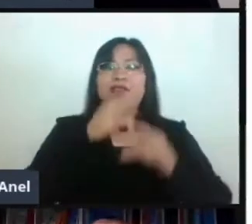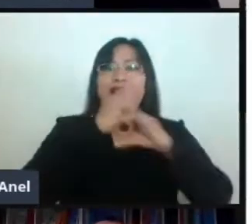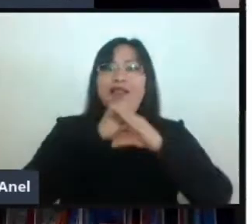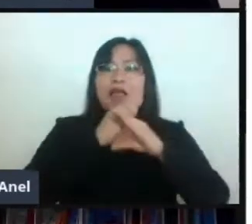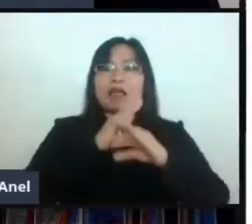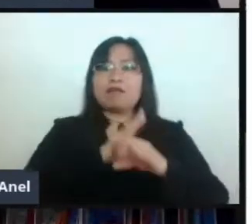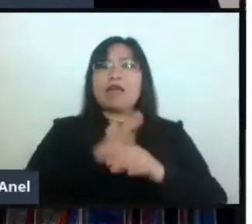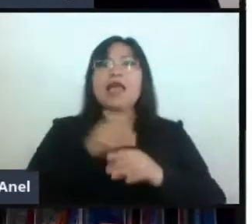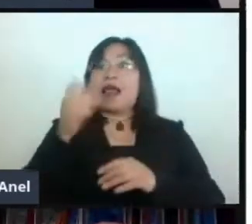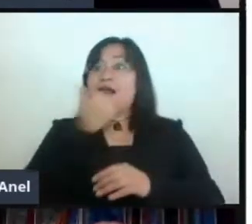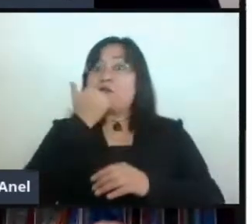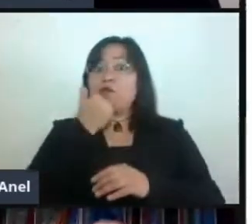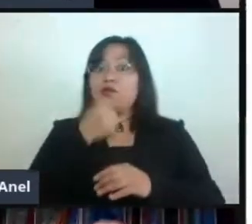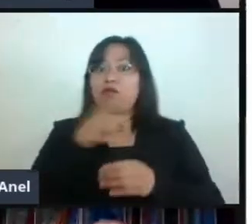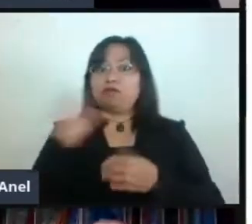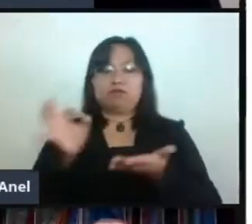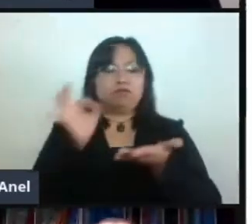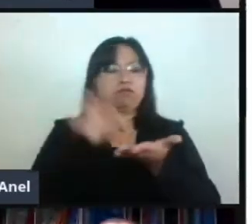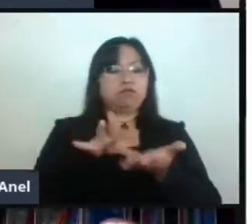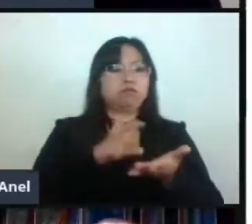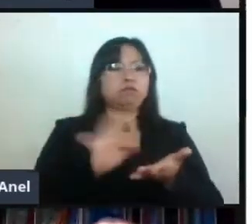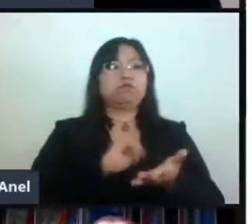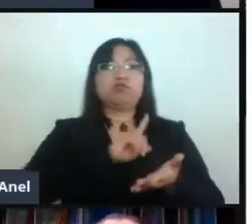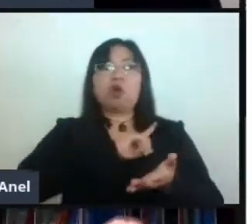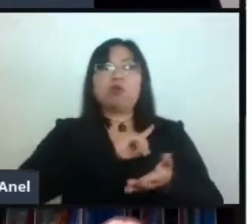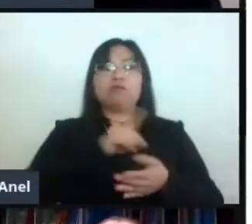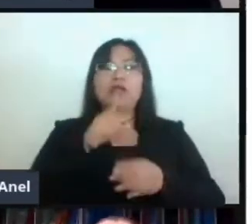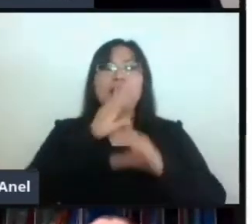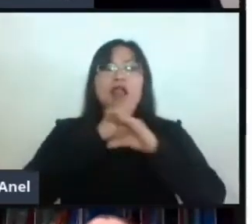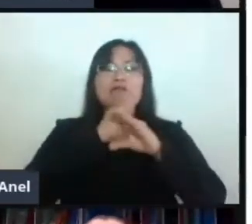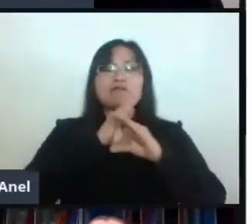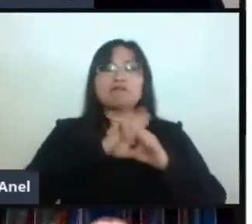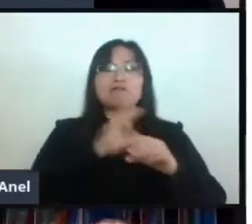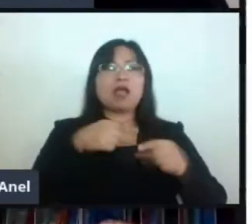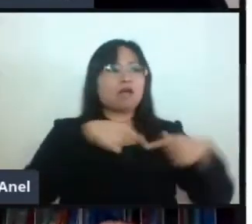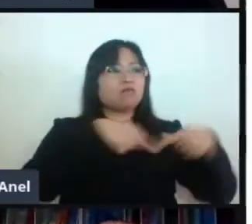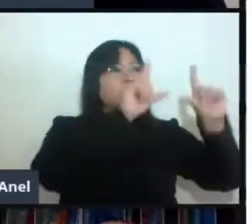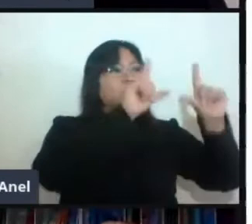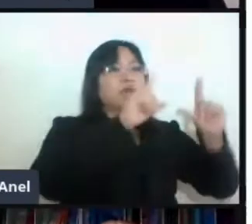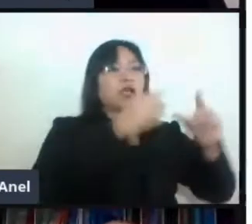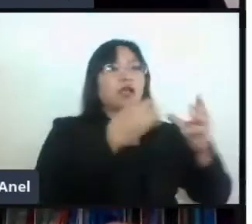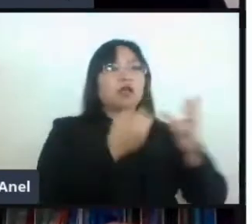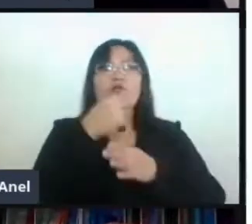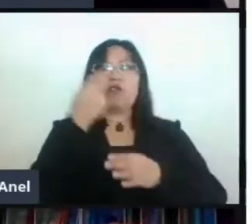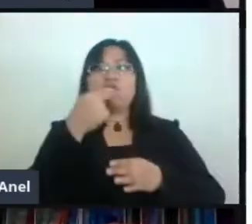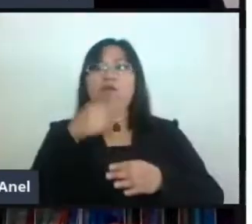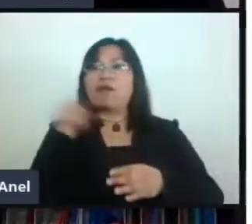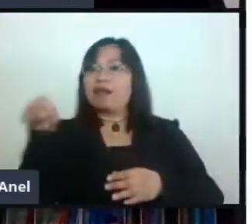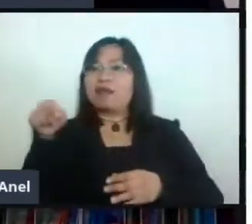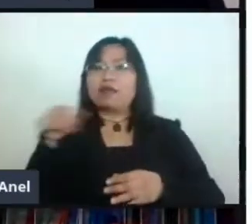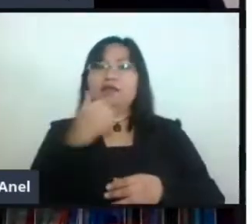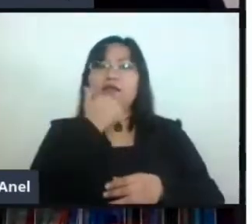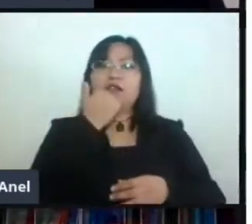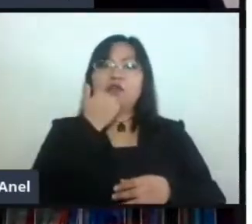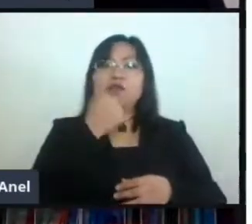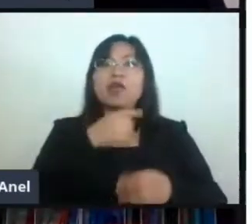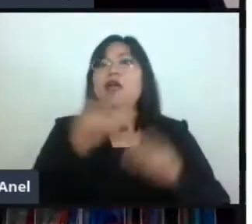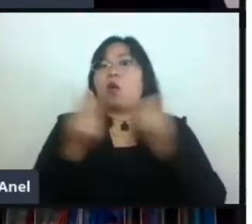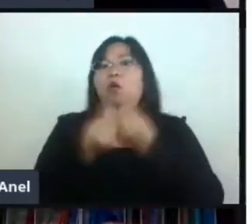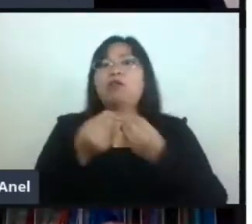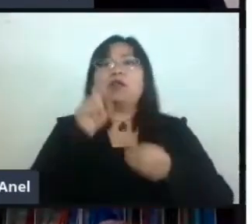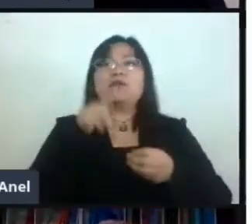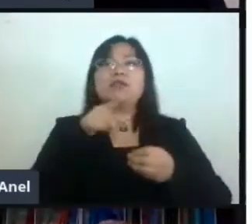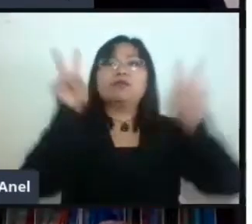tarea, el Drive lo que hace es generarte la carpeta que corresponde al tema que creaste dentro de